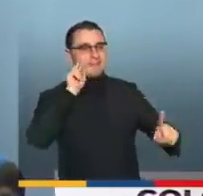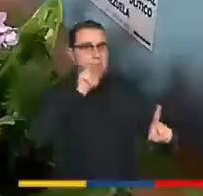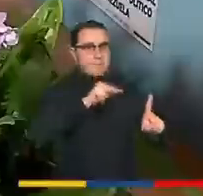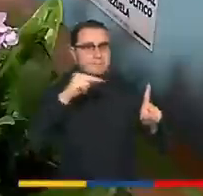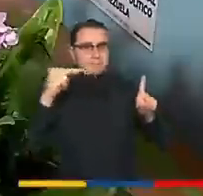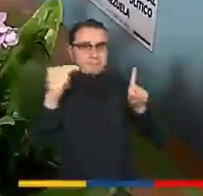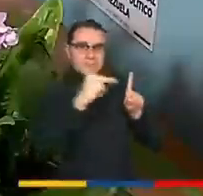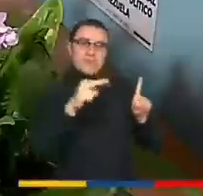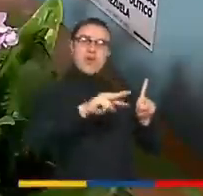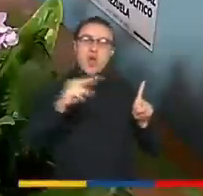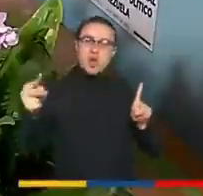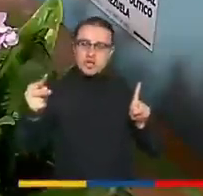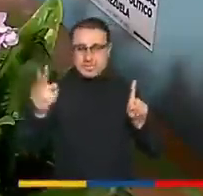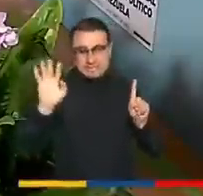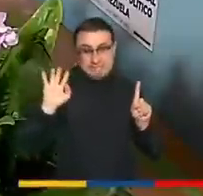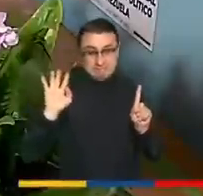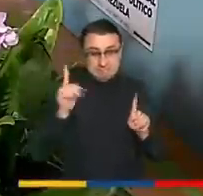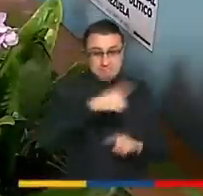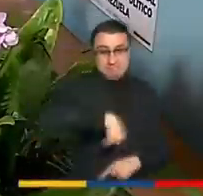percepción.